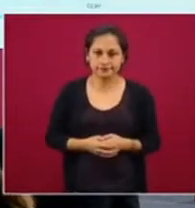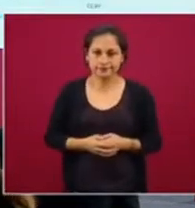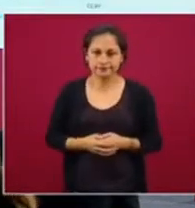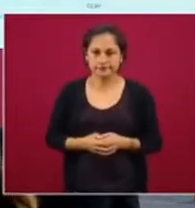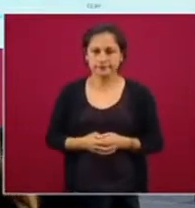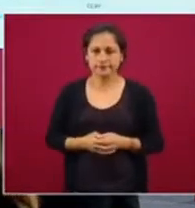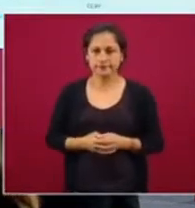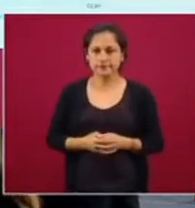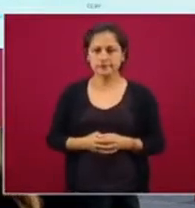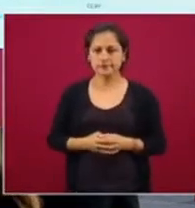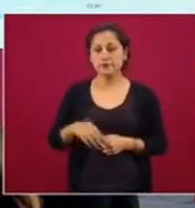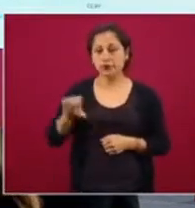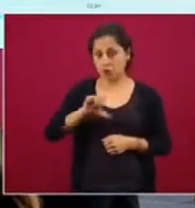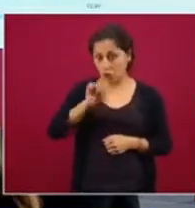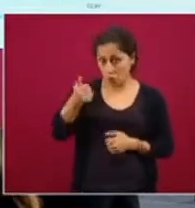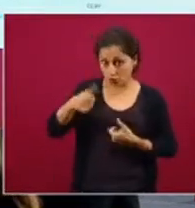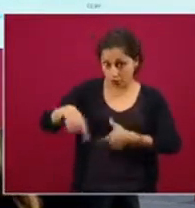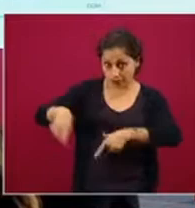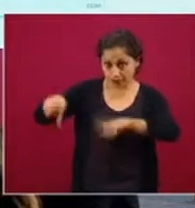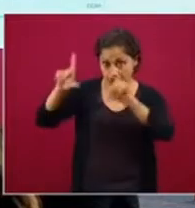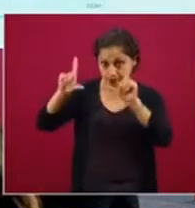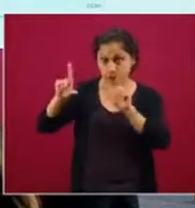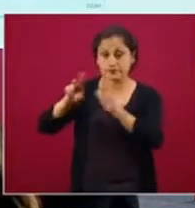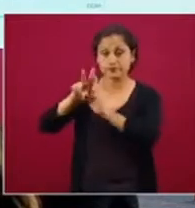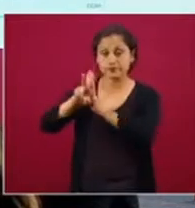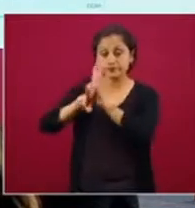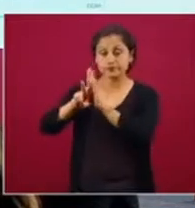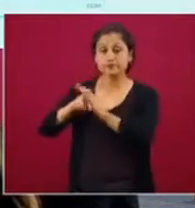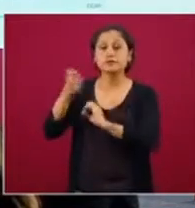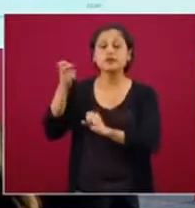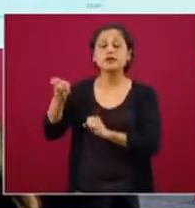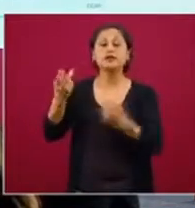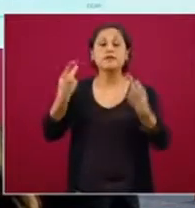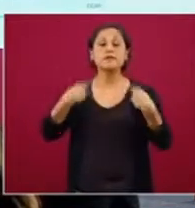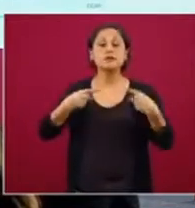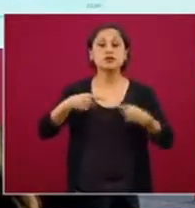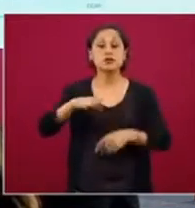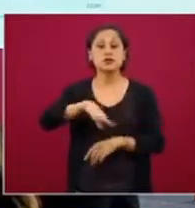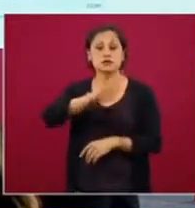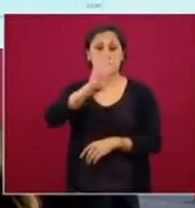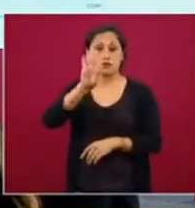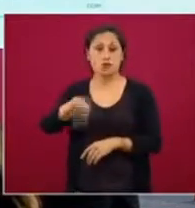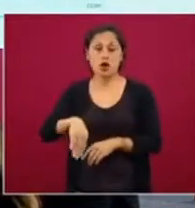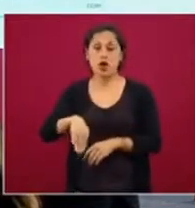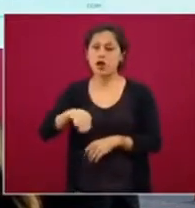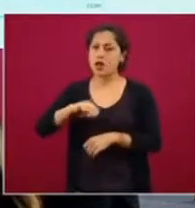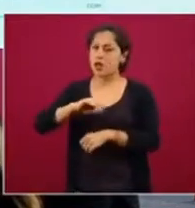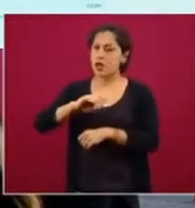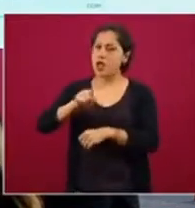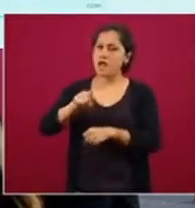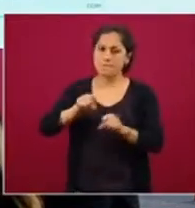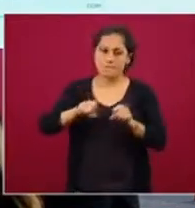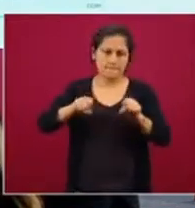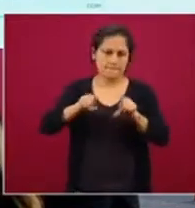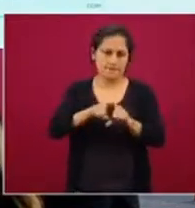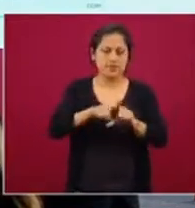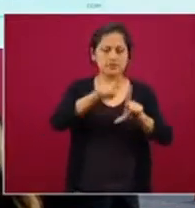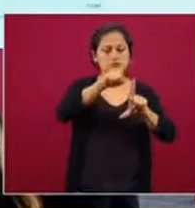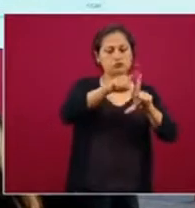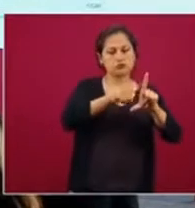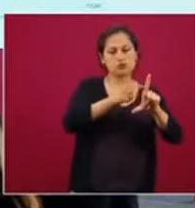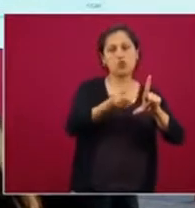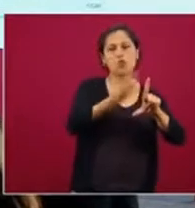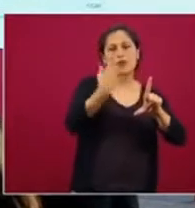Este es el número acumulado de muertes por millón de habitantes. Mismas consideraciones, 31 de